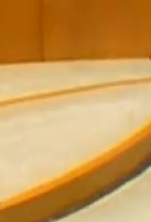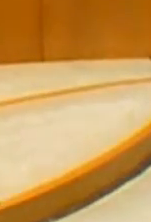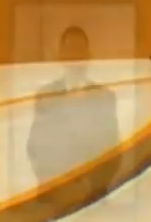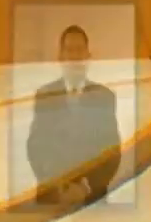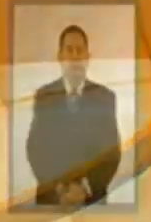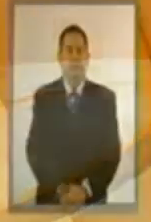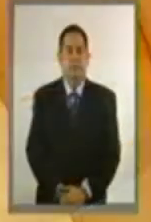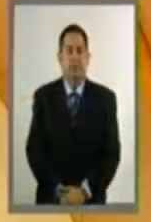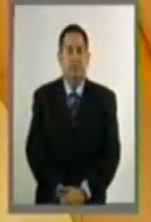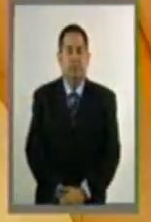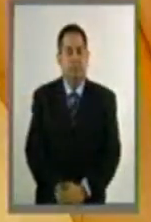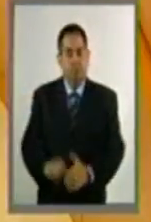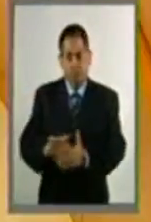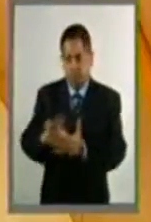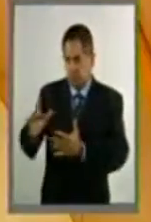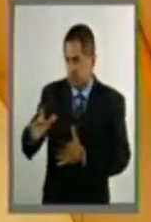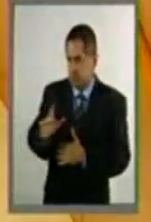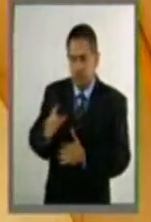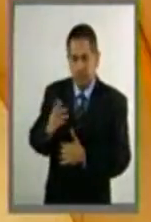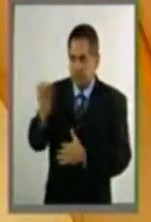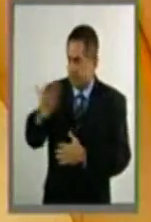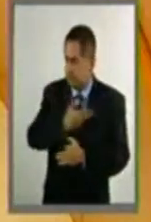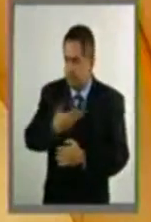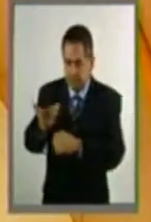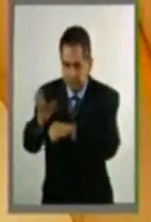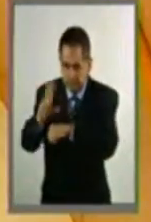Muchas gracias, señor presidente. Con su permiso.